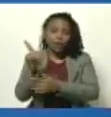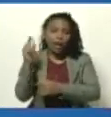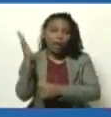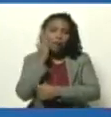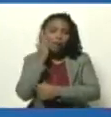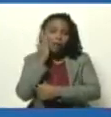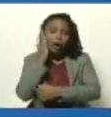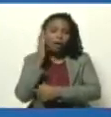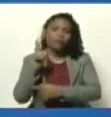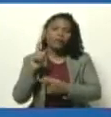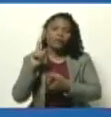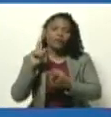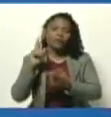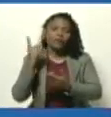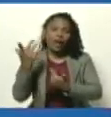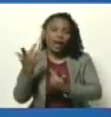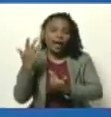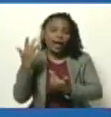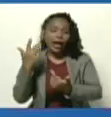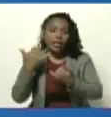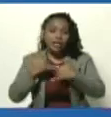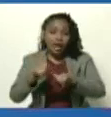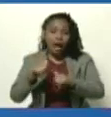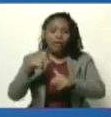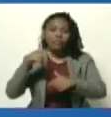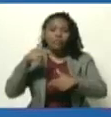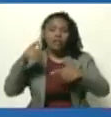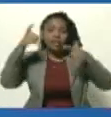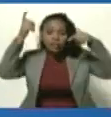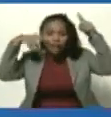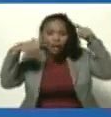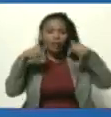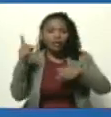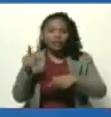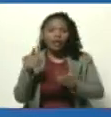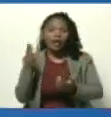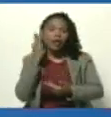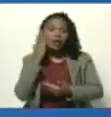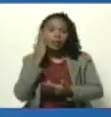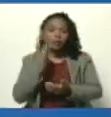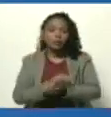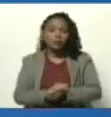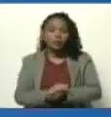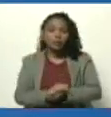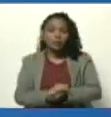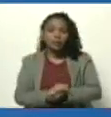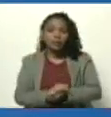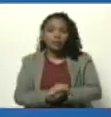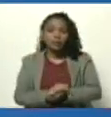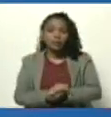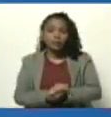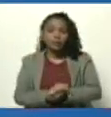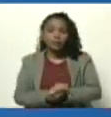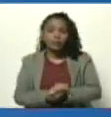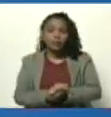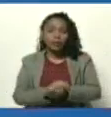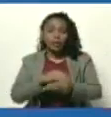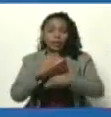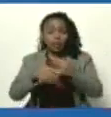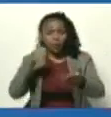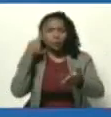de María, de la mamá de Rosa, la mamá de Huguito. Estuvo luchando un